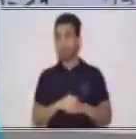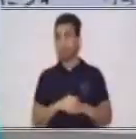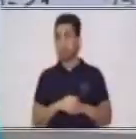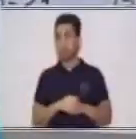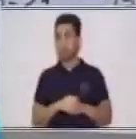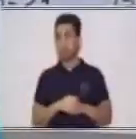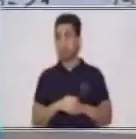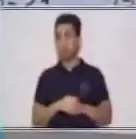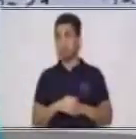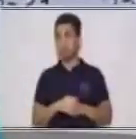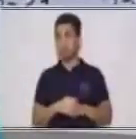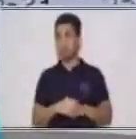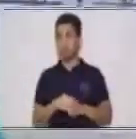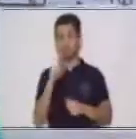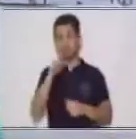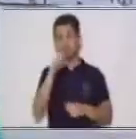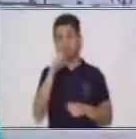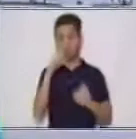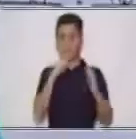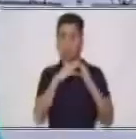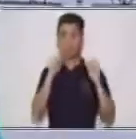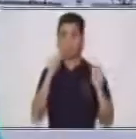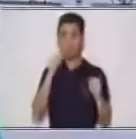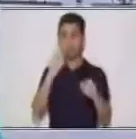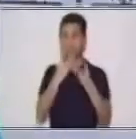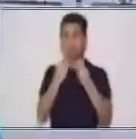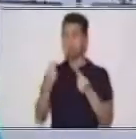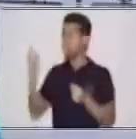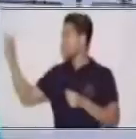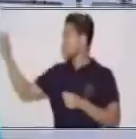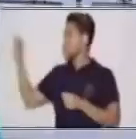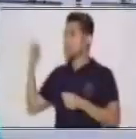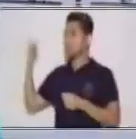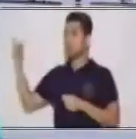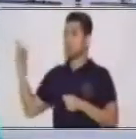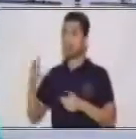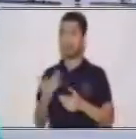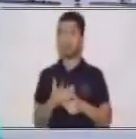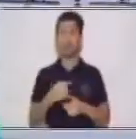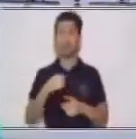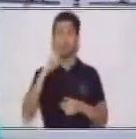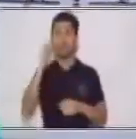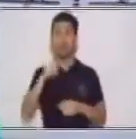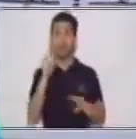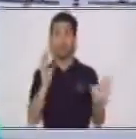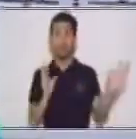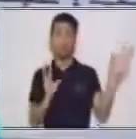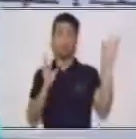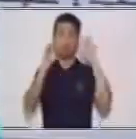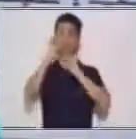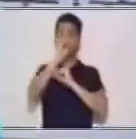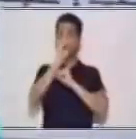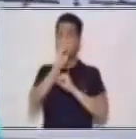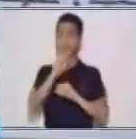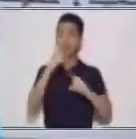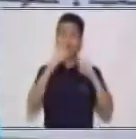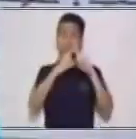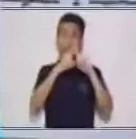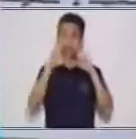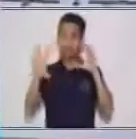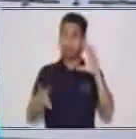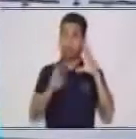momentito y que ellos lo resuelvan para verificar si realmente son los valores? Recordemos, tengo que sustituir los valores